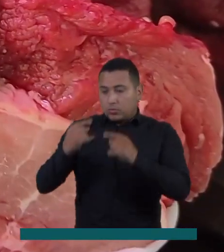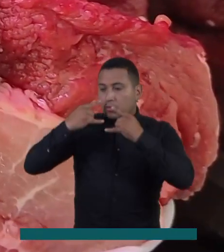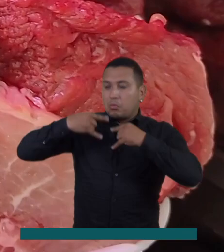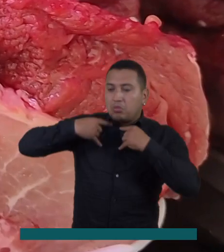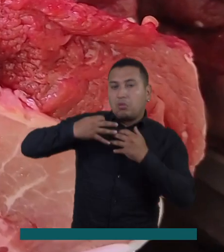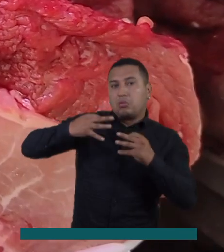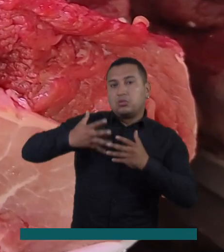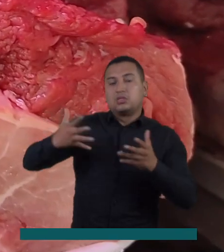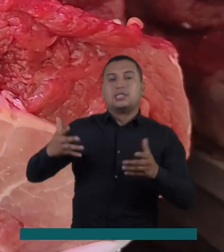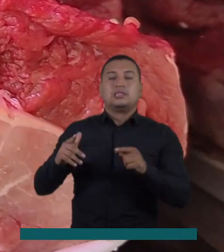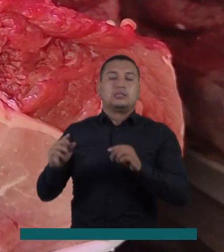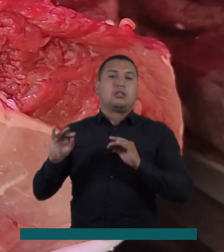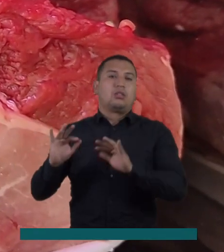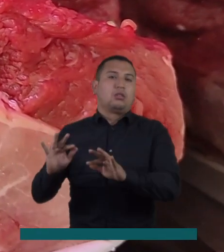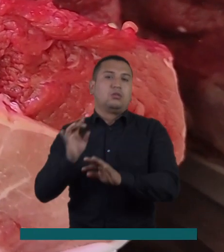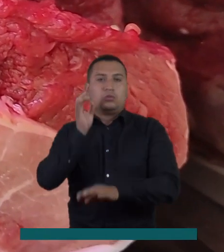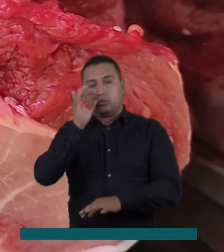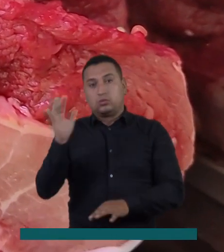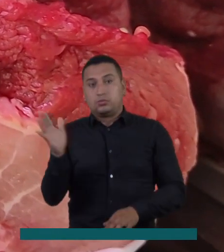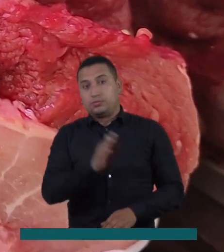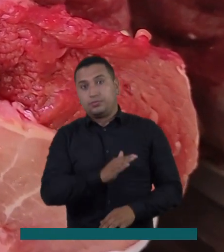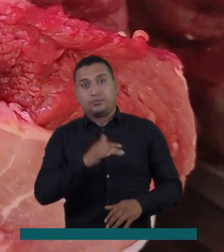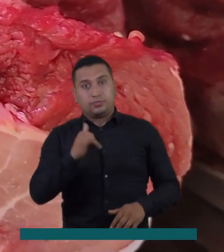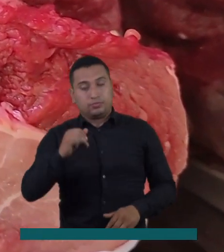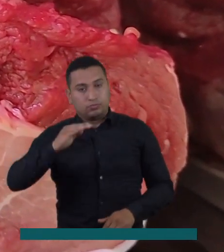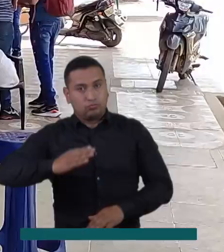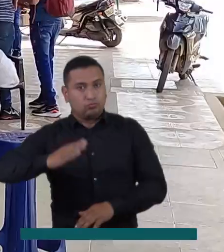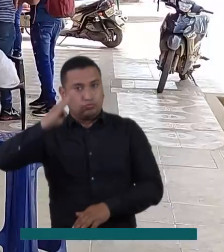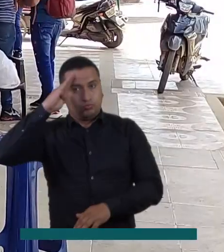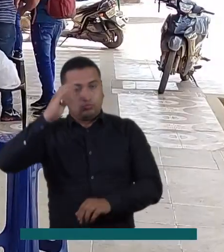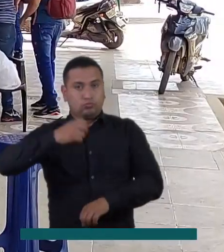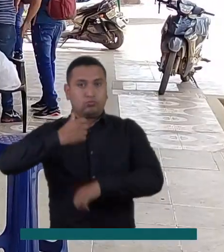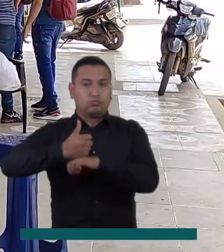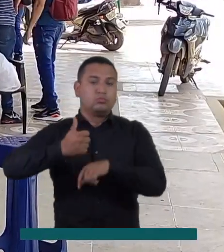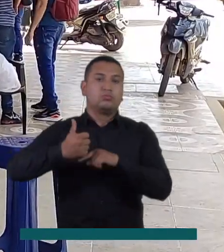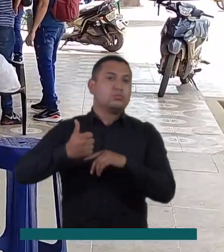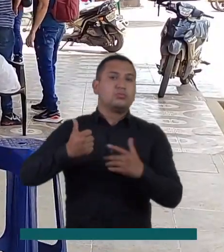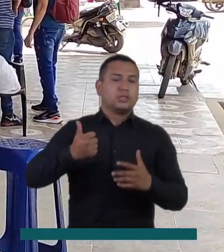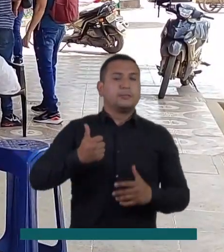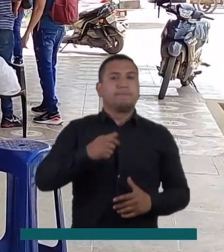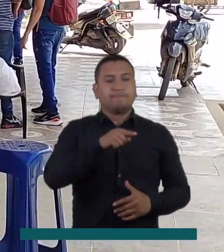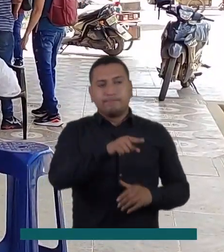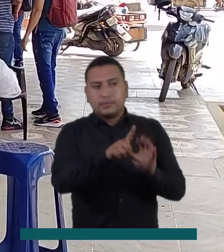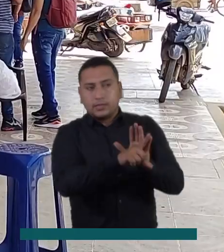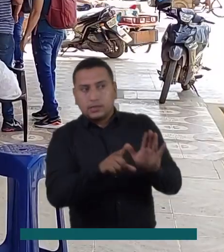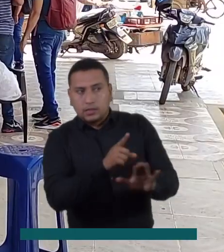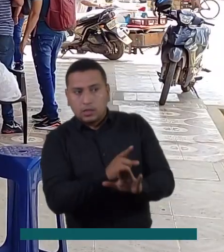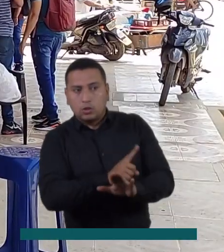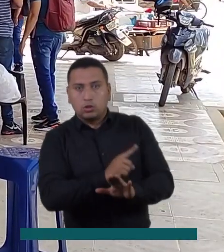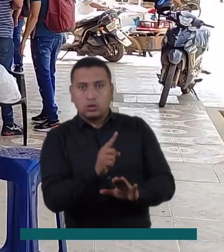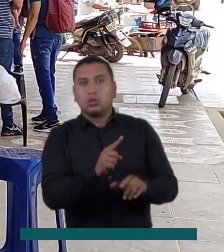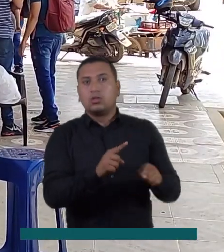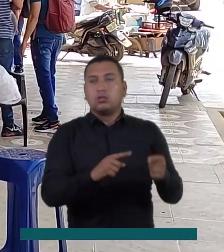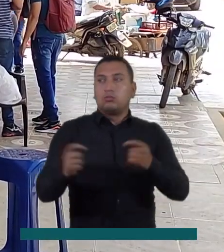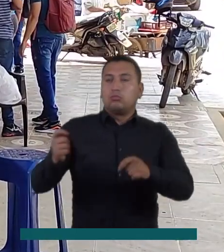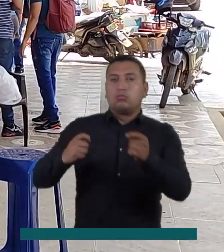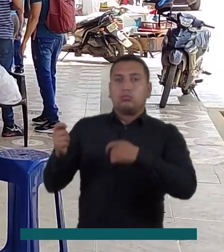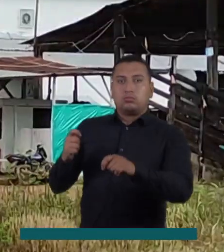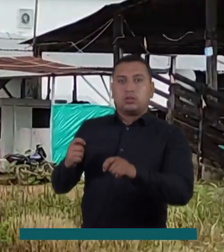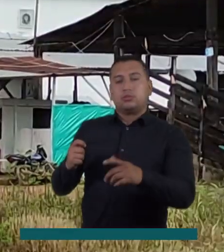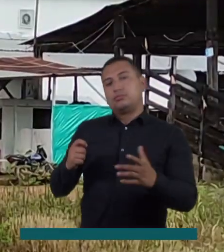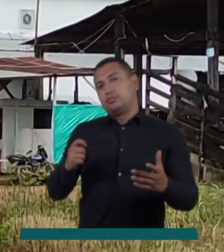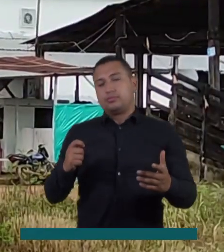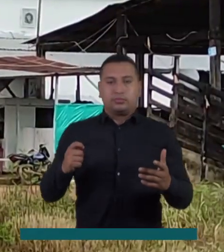autoridades hacen un llamado a la comunidad para denunciar los lugares donde se haga sacrificio ilegal de animales o se expenda este tipo de productos sin las condiciones